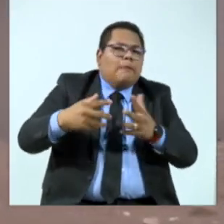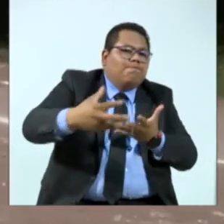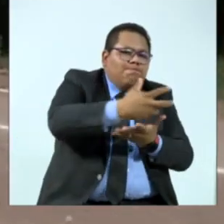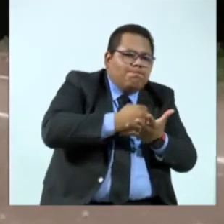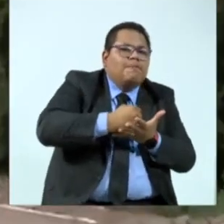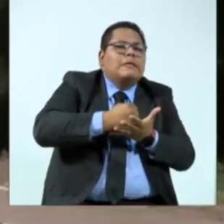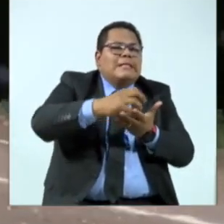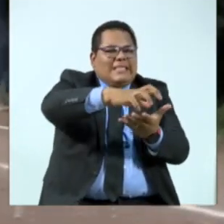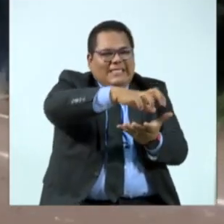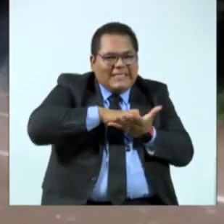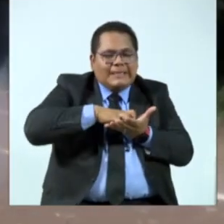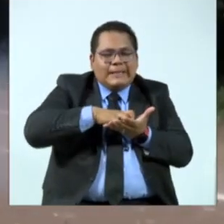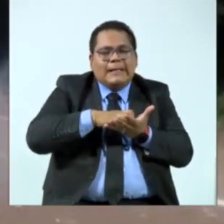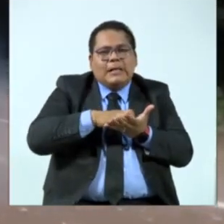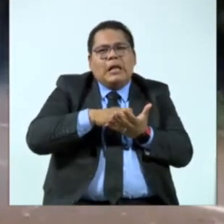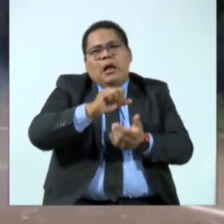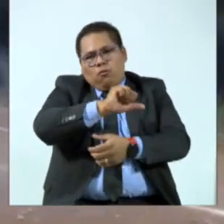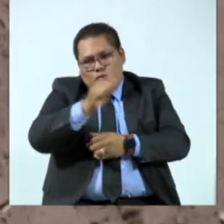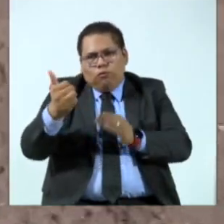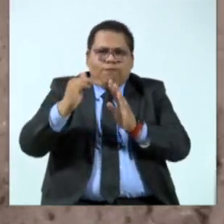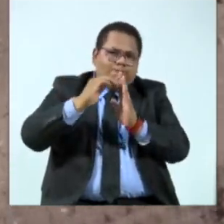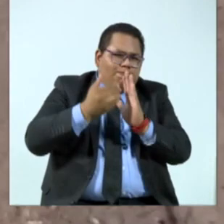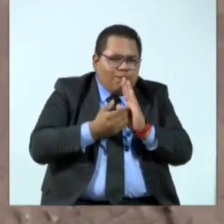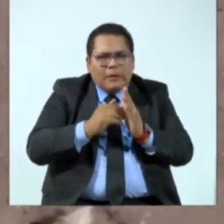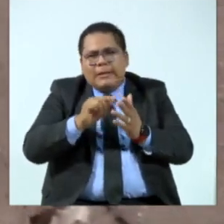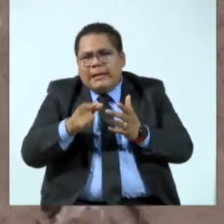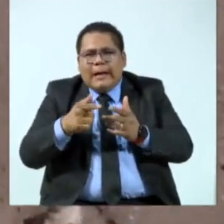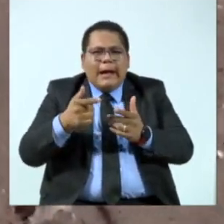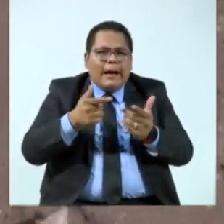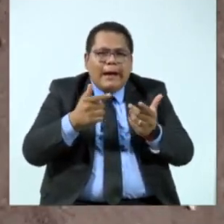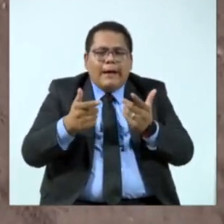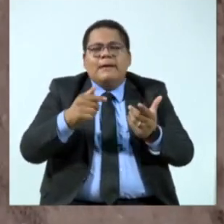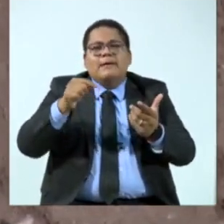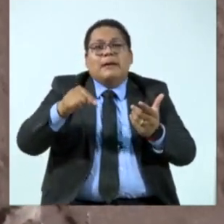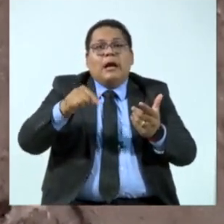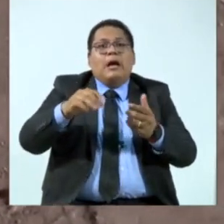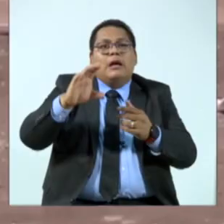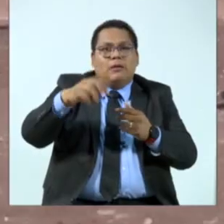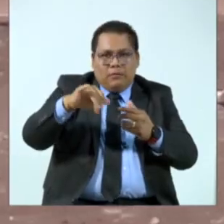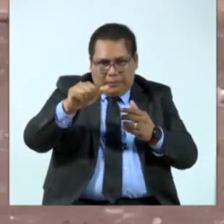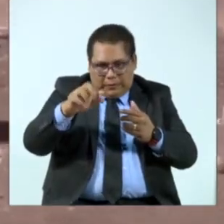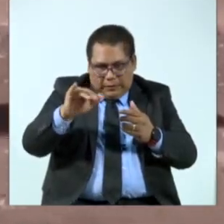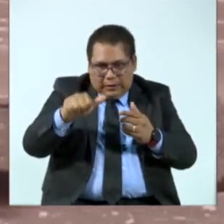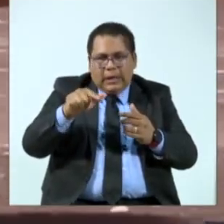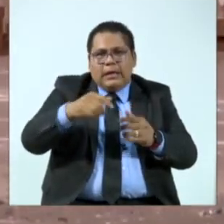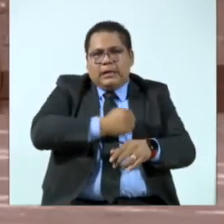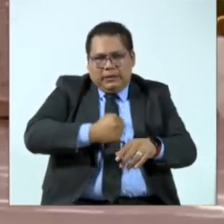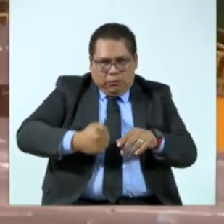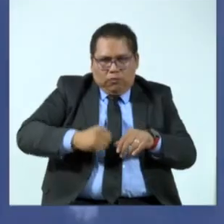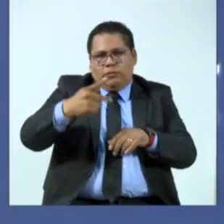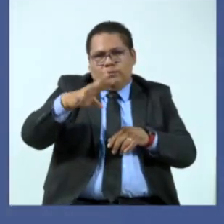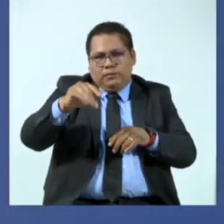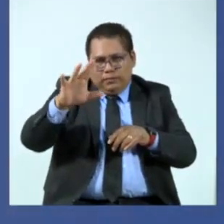obviamente utilizamos algunas otras estrategias guiados por la propia comisaría de seguridad pública que nos ayudó de manera significativa